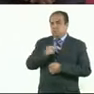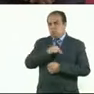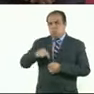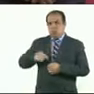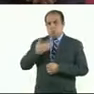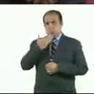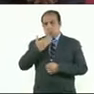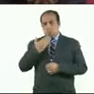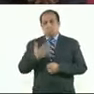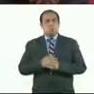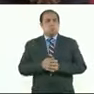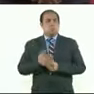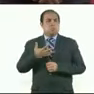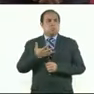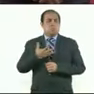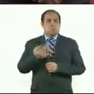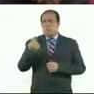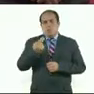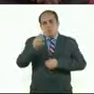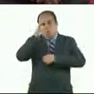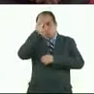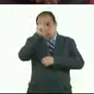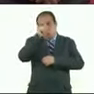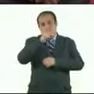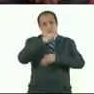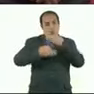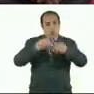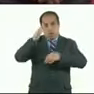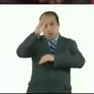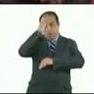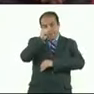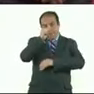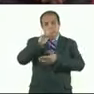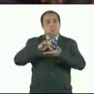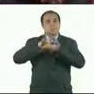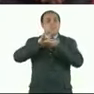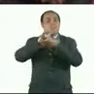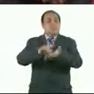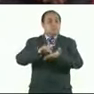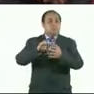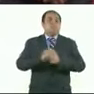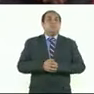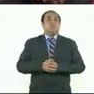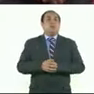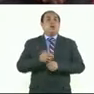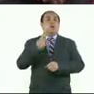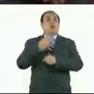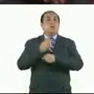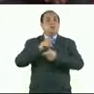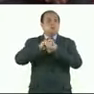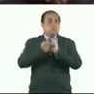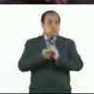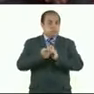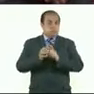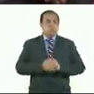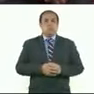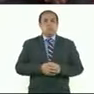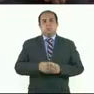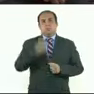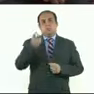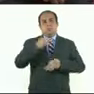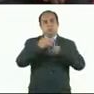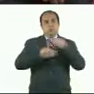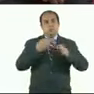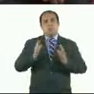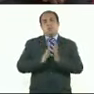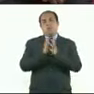no necesitamos establecer pactos, todos estamos de acuerdo en el apoyo a la Cuarta Transformación y en eso estamos todos